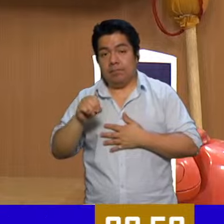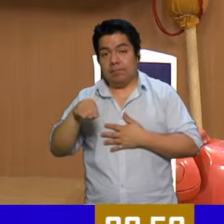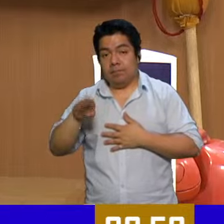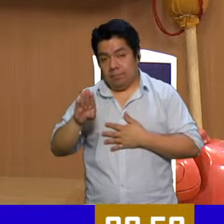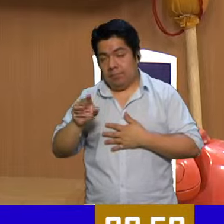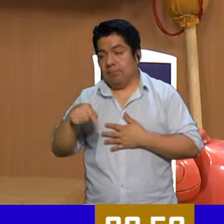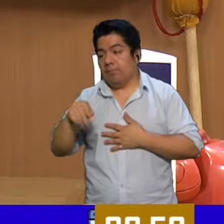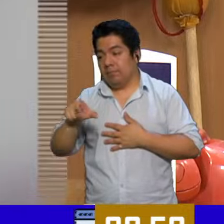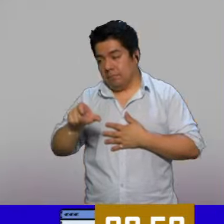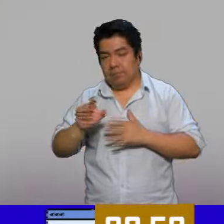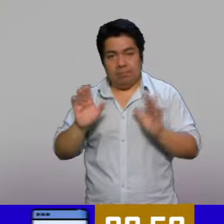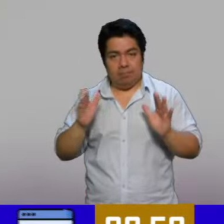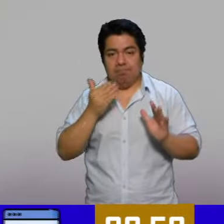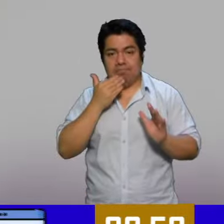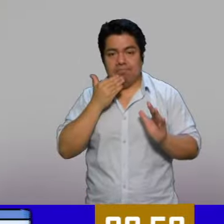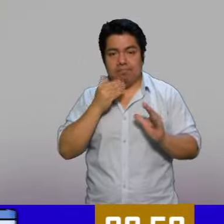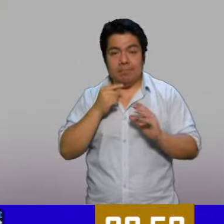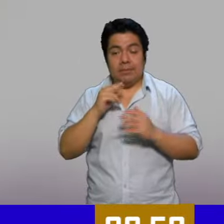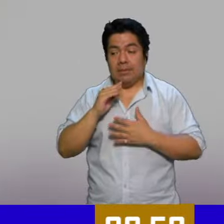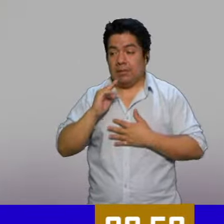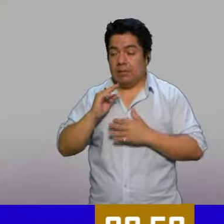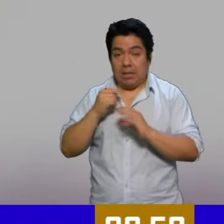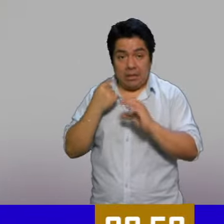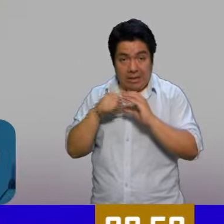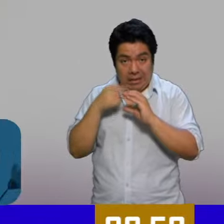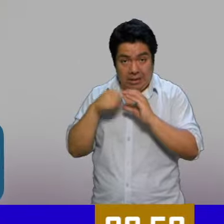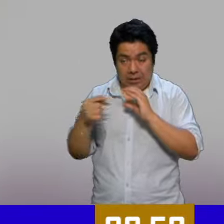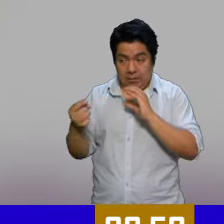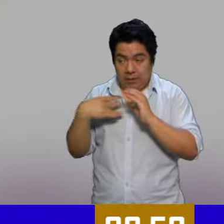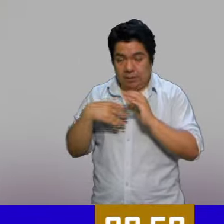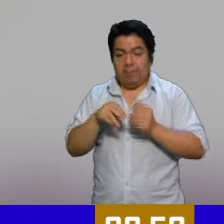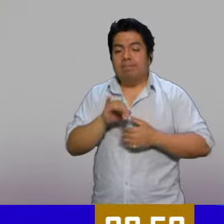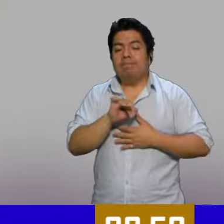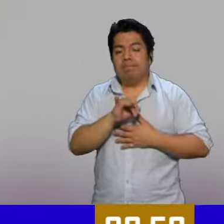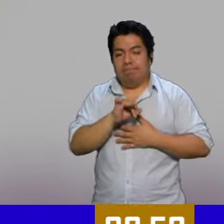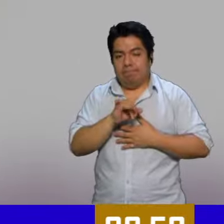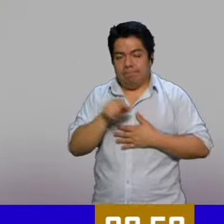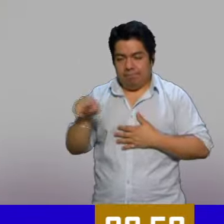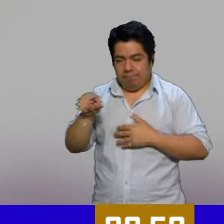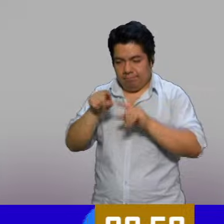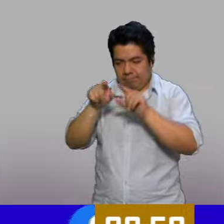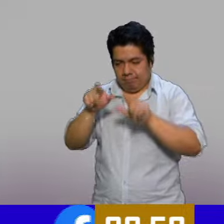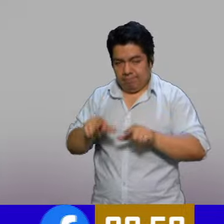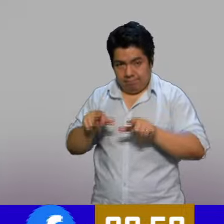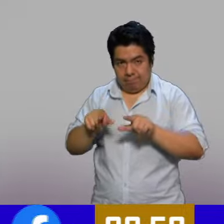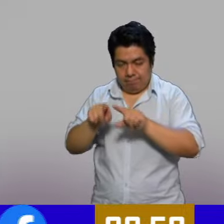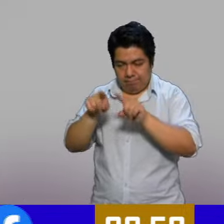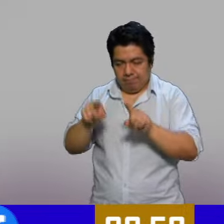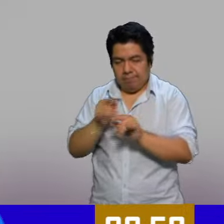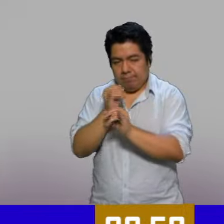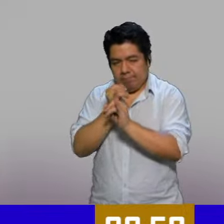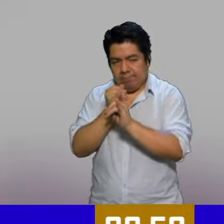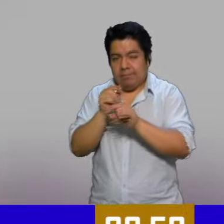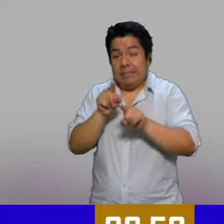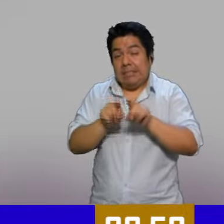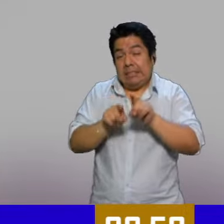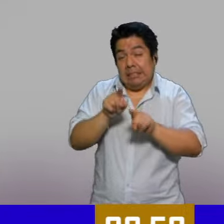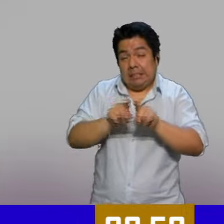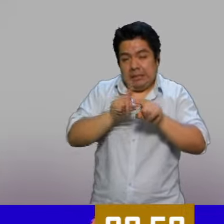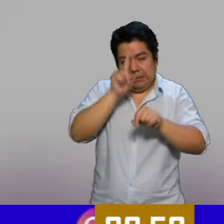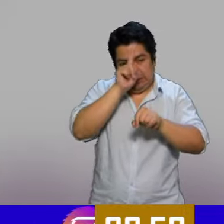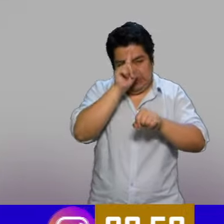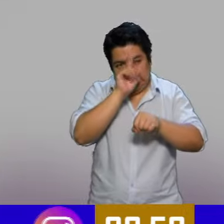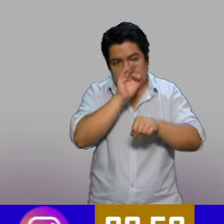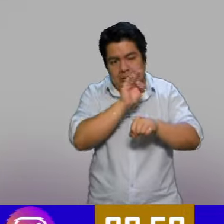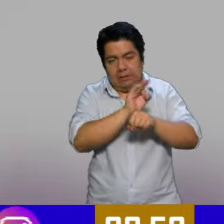www.prodecon.gob.mx. También nos pueden enviar correo electrónico, que también en la página electrónica, dependiendo del servicio, si es asesoría y defensa, tiene